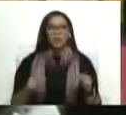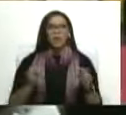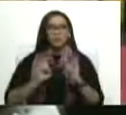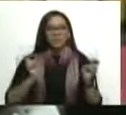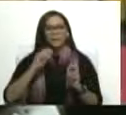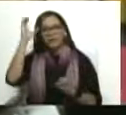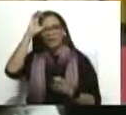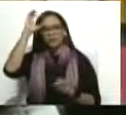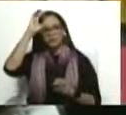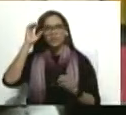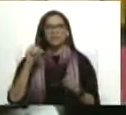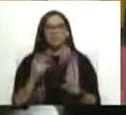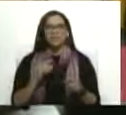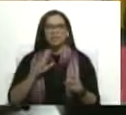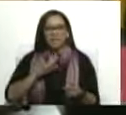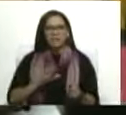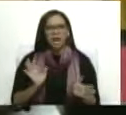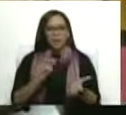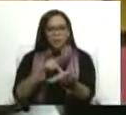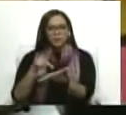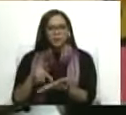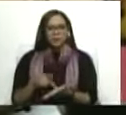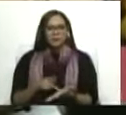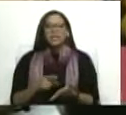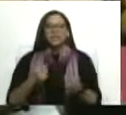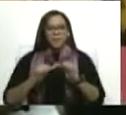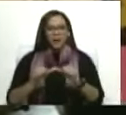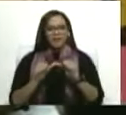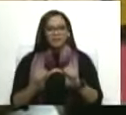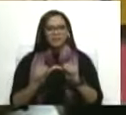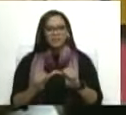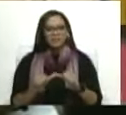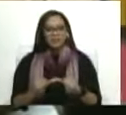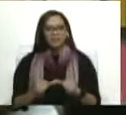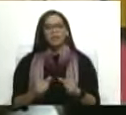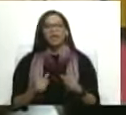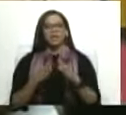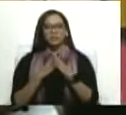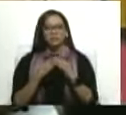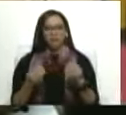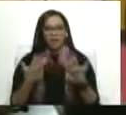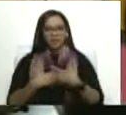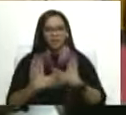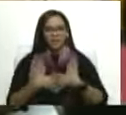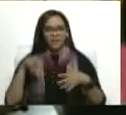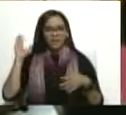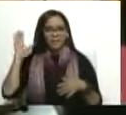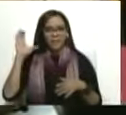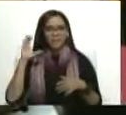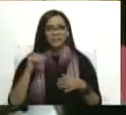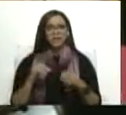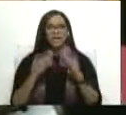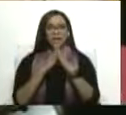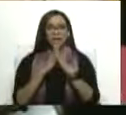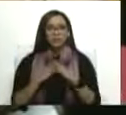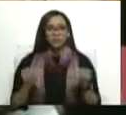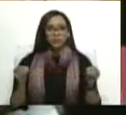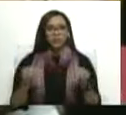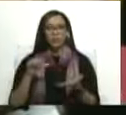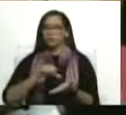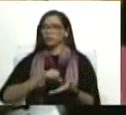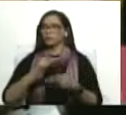la conciencia y por eso estamos desplegados y vamos a seguir desplegados en todas las fábricas del país, en todos los